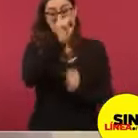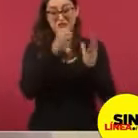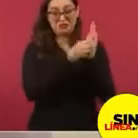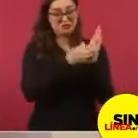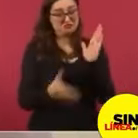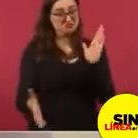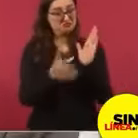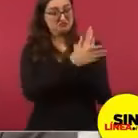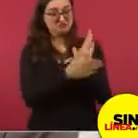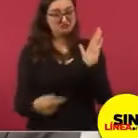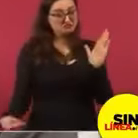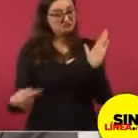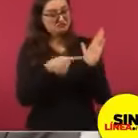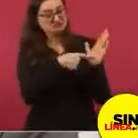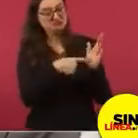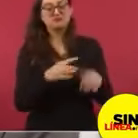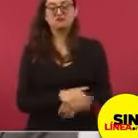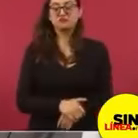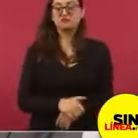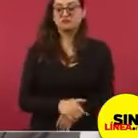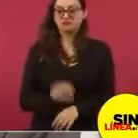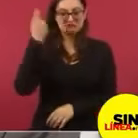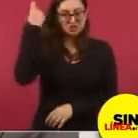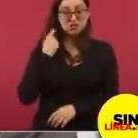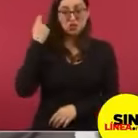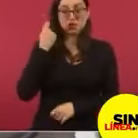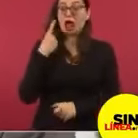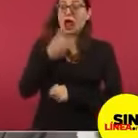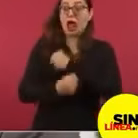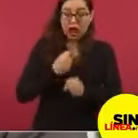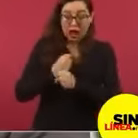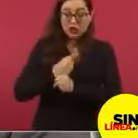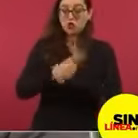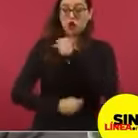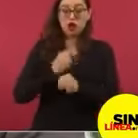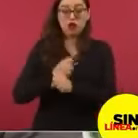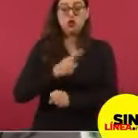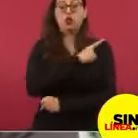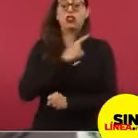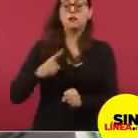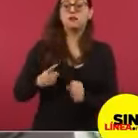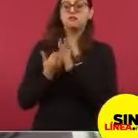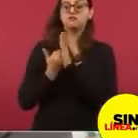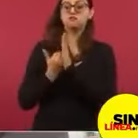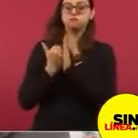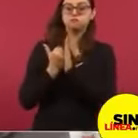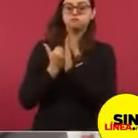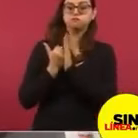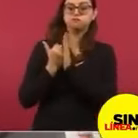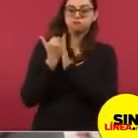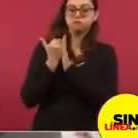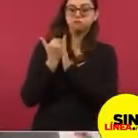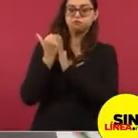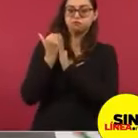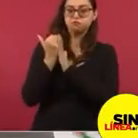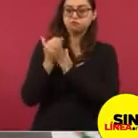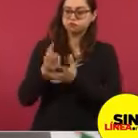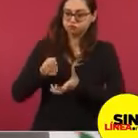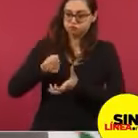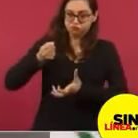Donde se establece que año con año tiene que incrementarse el presupuesto para la pensión